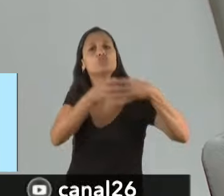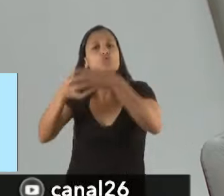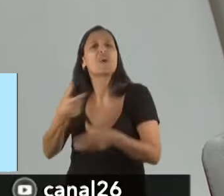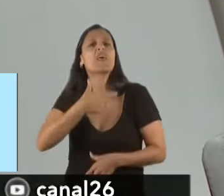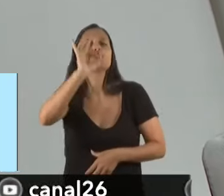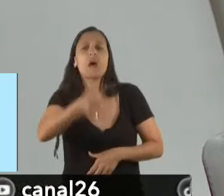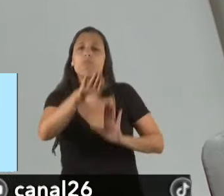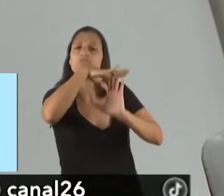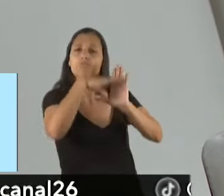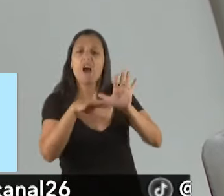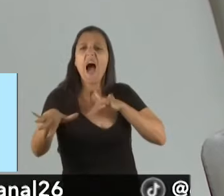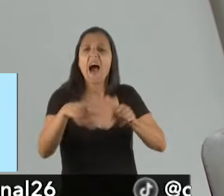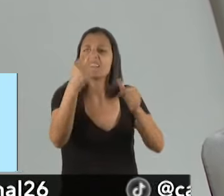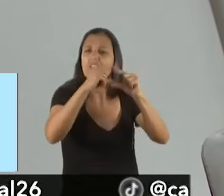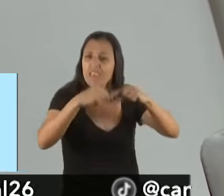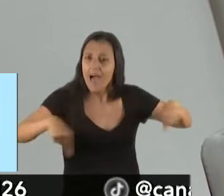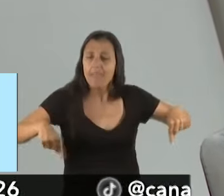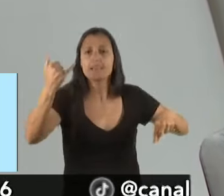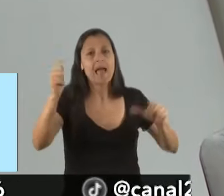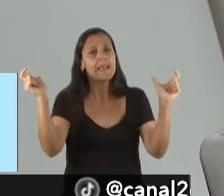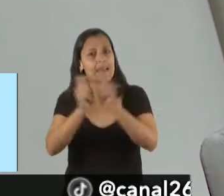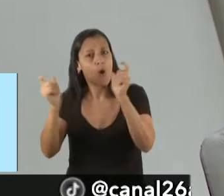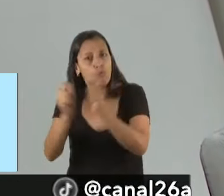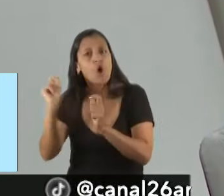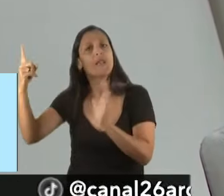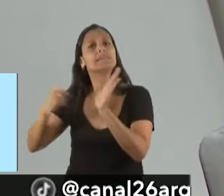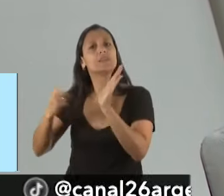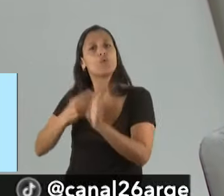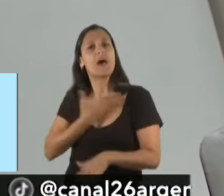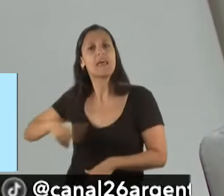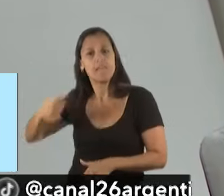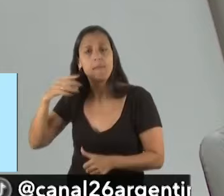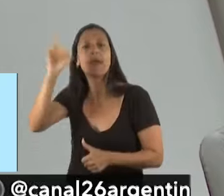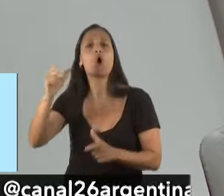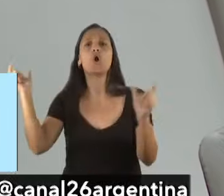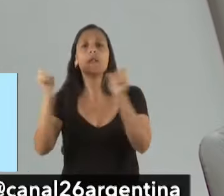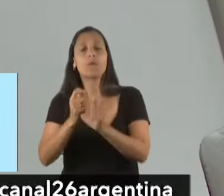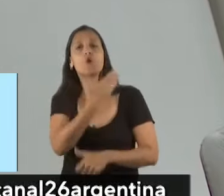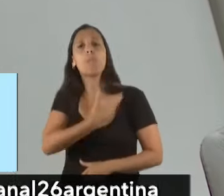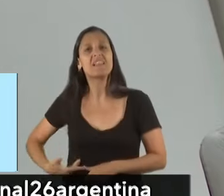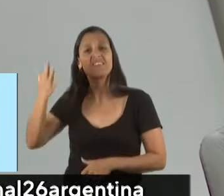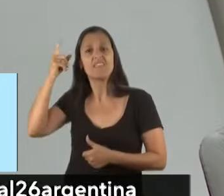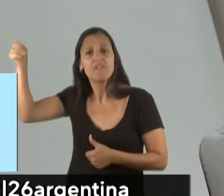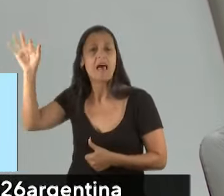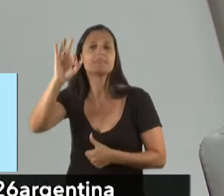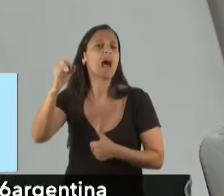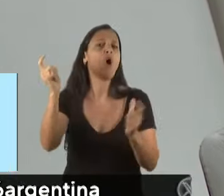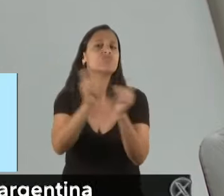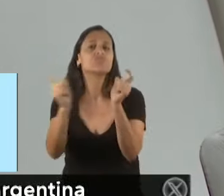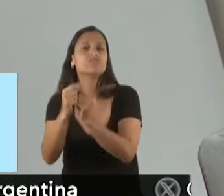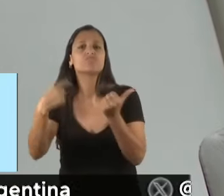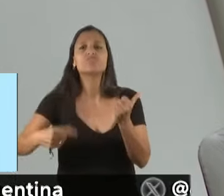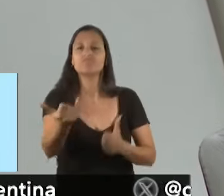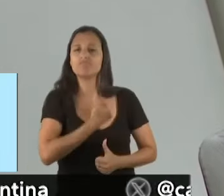agenda si tiene previsto reuniones con la titular del fondo monetario internacional con el presidente de Francia y algunas más si me puede